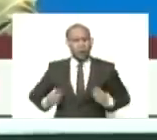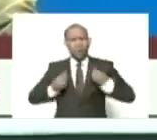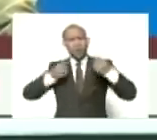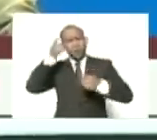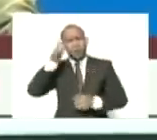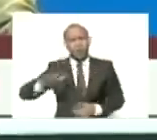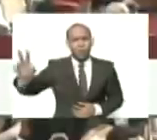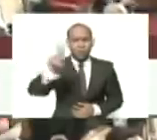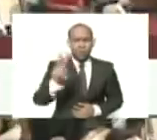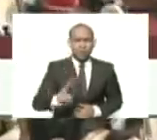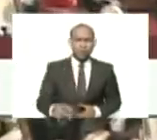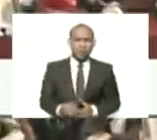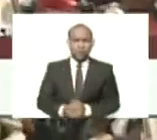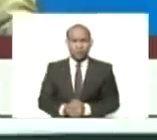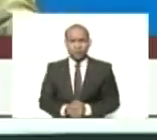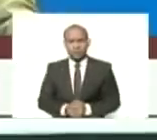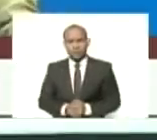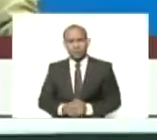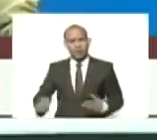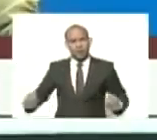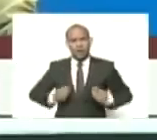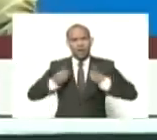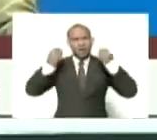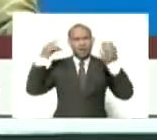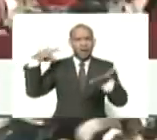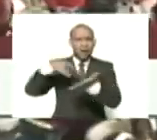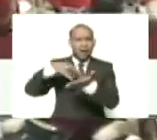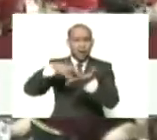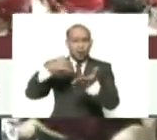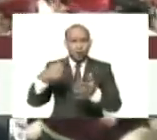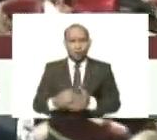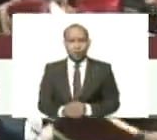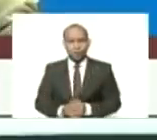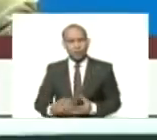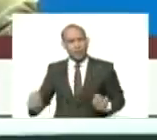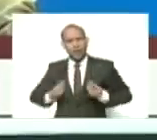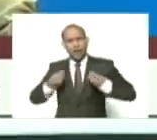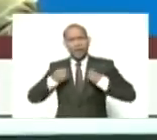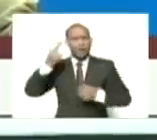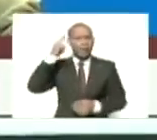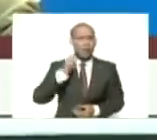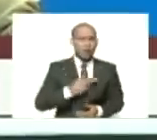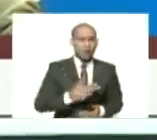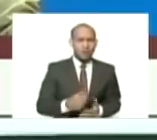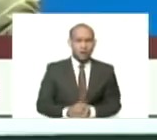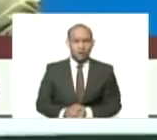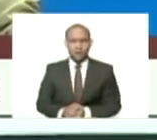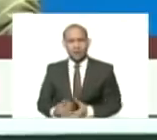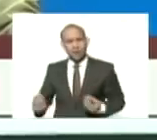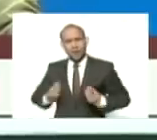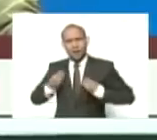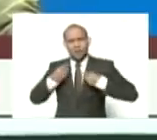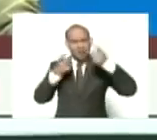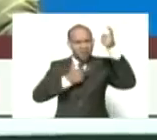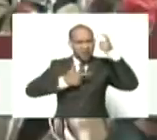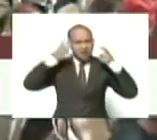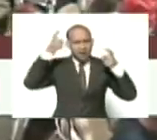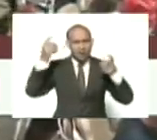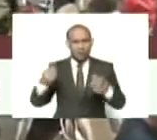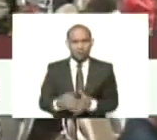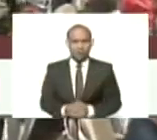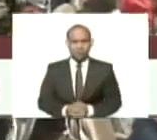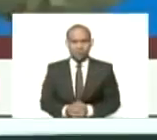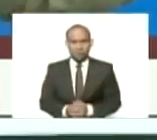Venezuela! ¡Que viva Carabobo! ¡Que viva Bolívar! ¡Que viva